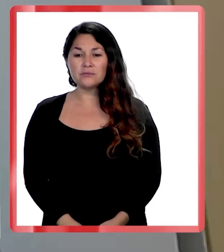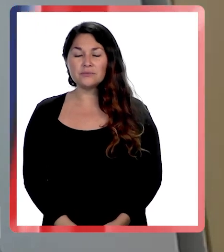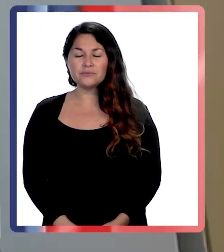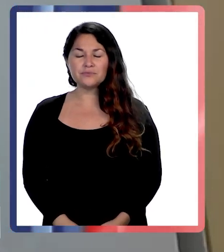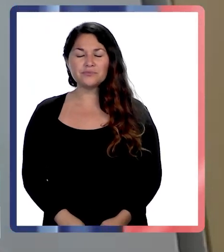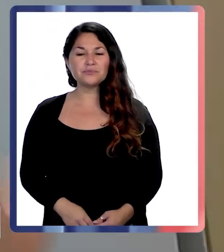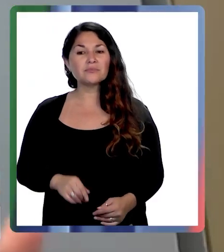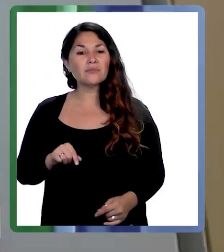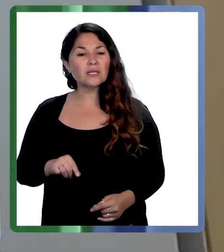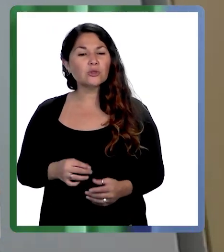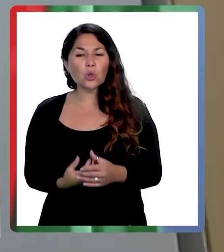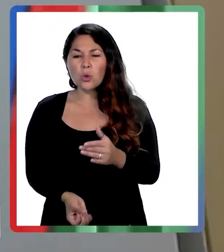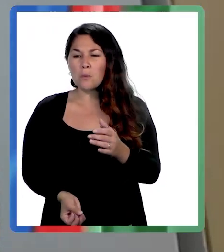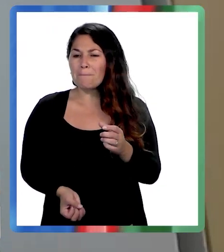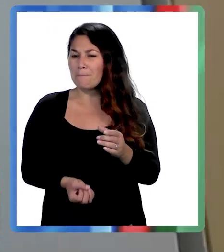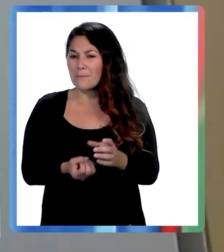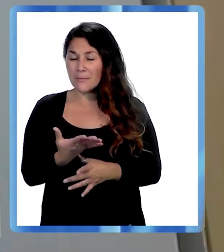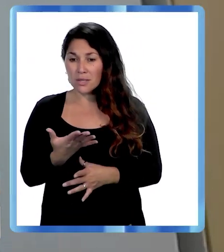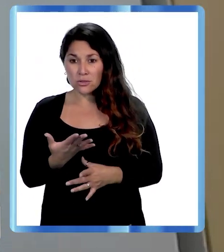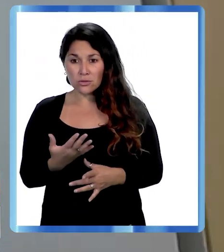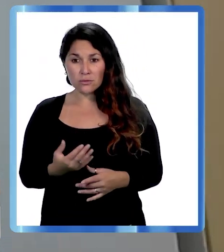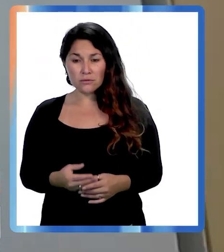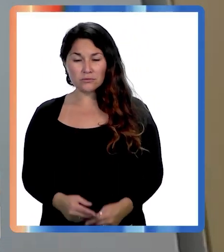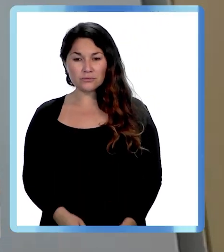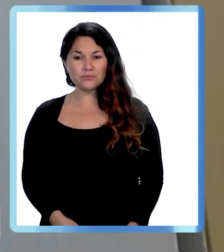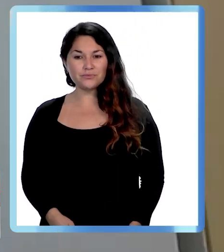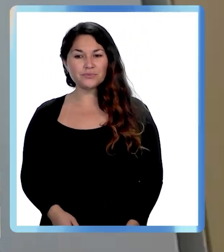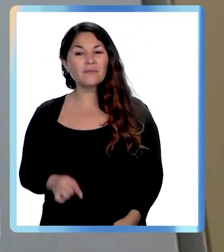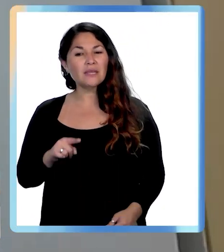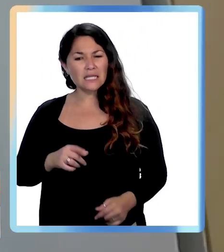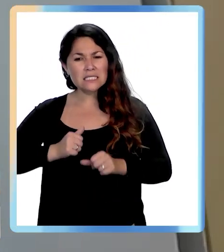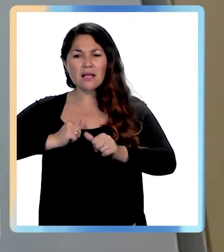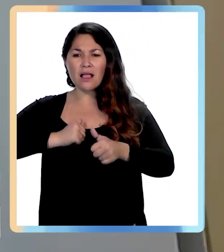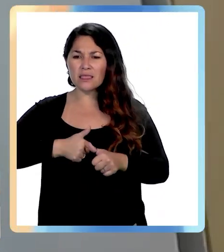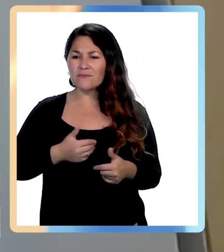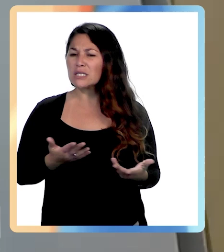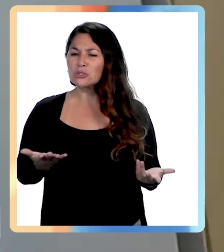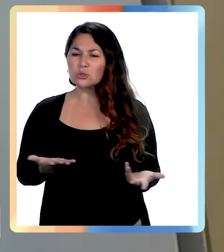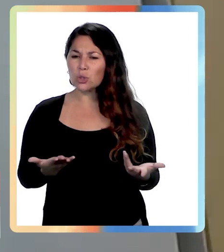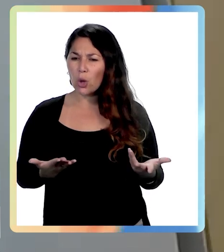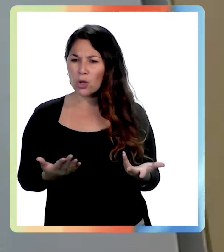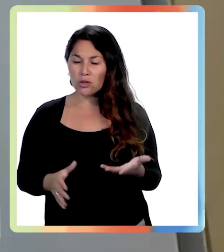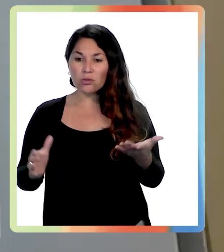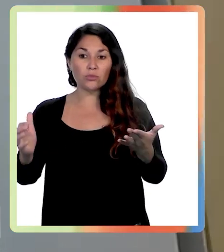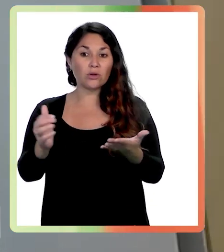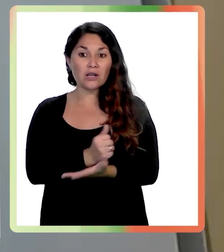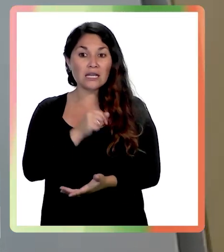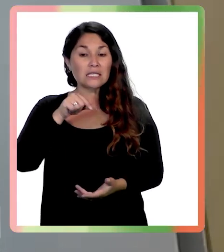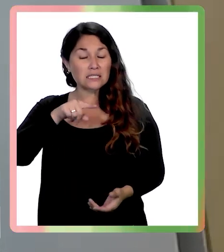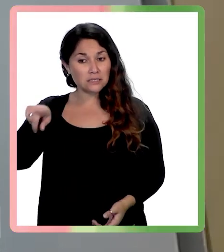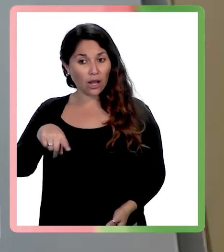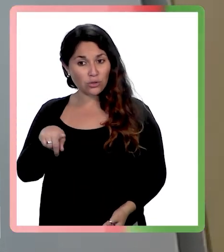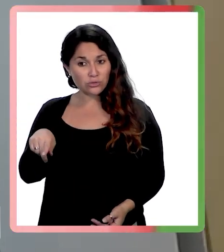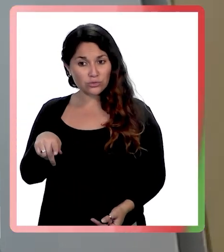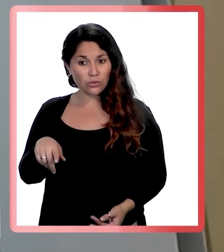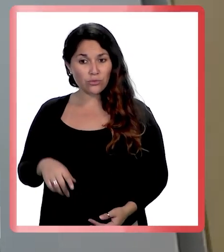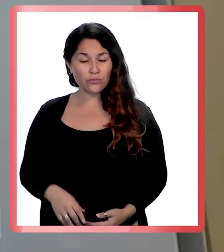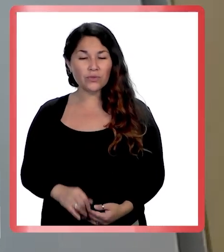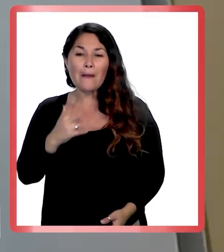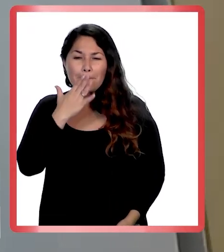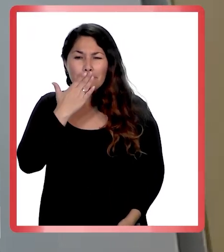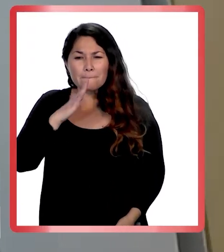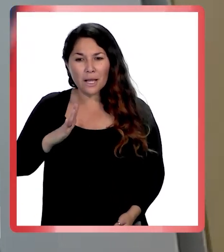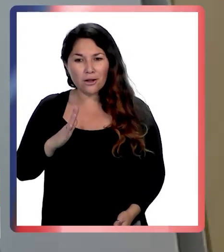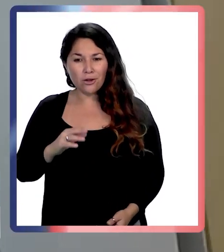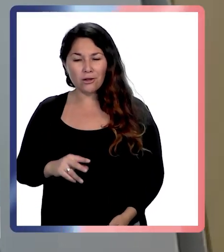poco las cosas que vienen en la vanguardia y que en el fondo el desafío va a ser cómo logramos que tratamientos que son más efectivos